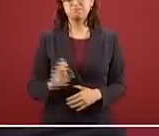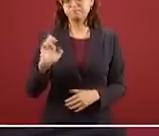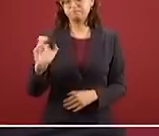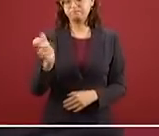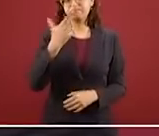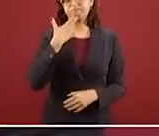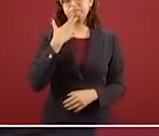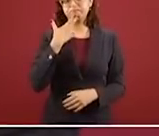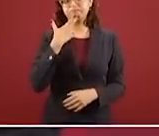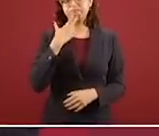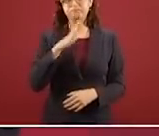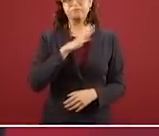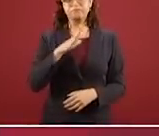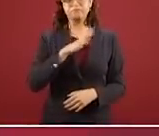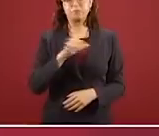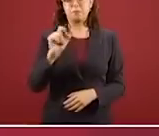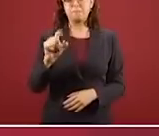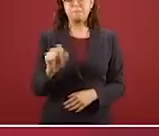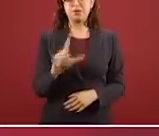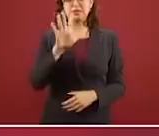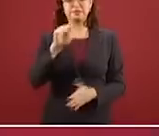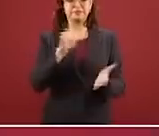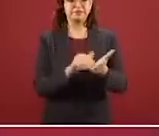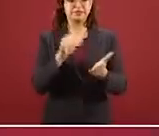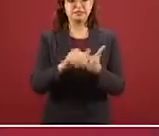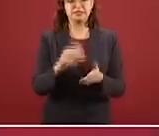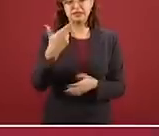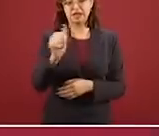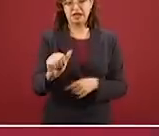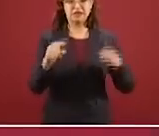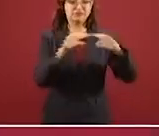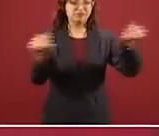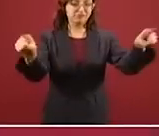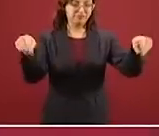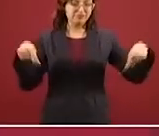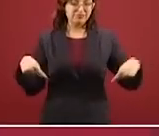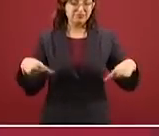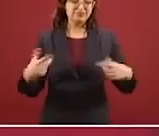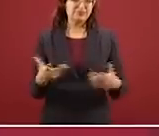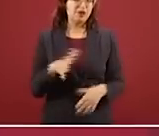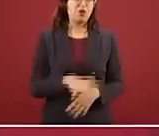Chihuahua tiene 25 millones de hectáreas